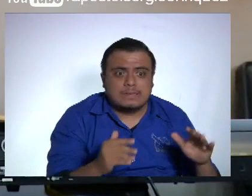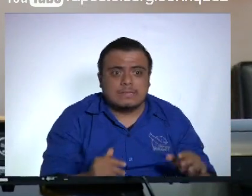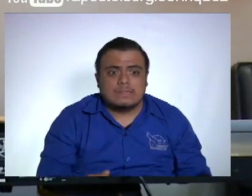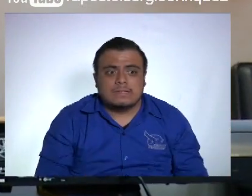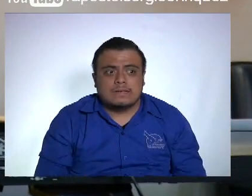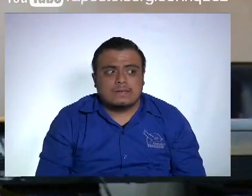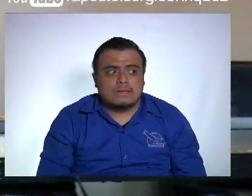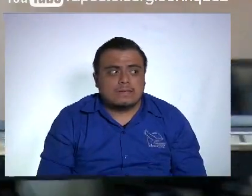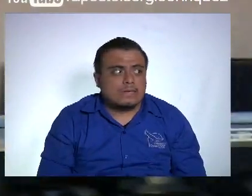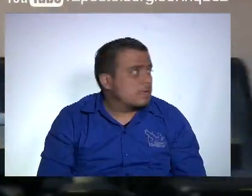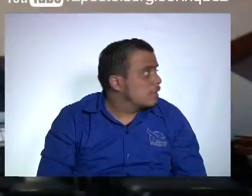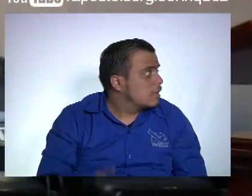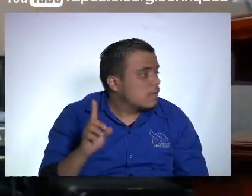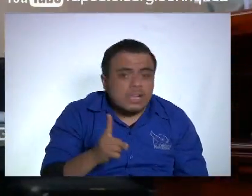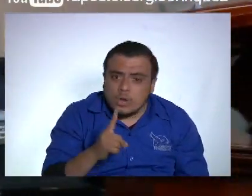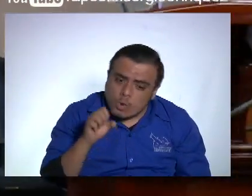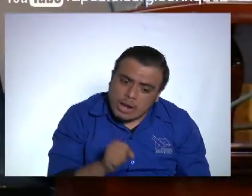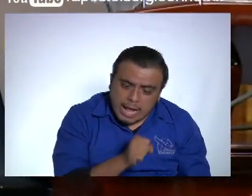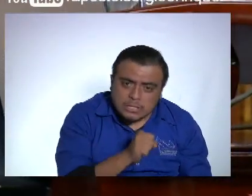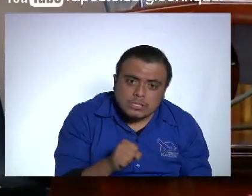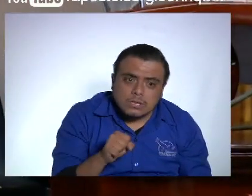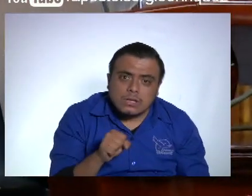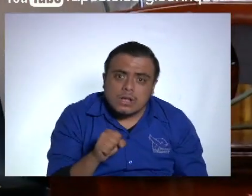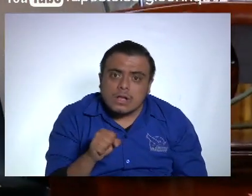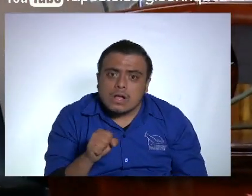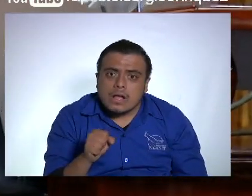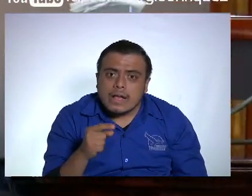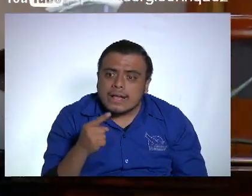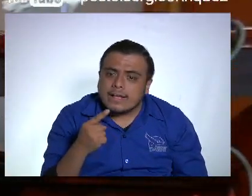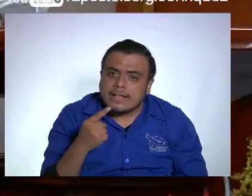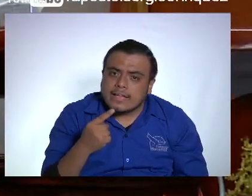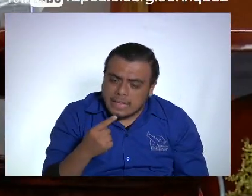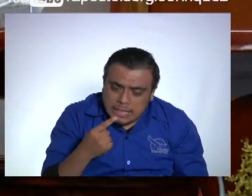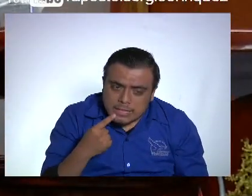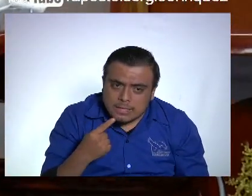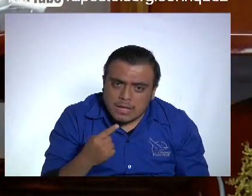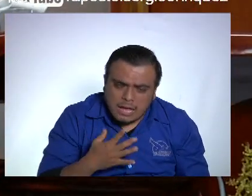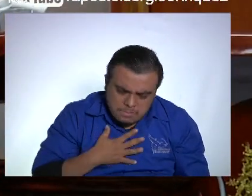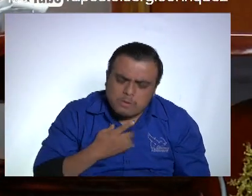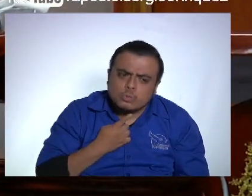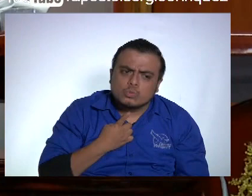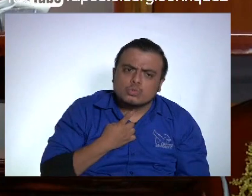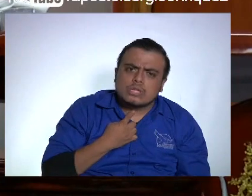Hay un canto que dice, me gusta porque dice,